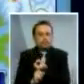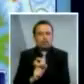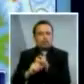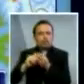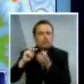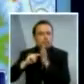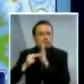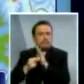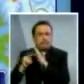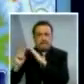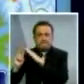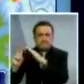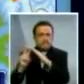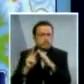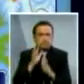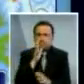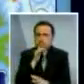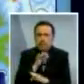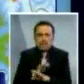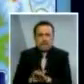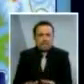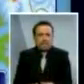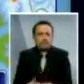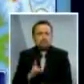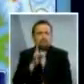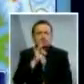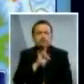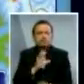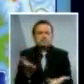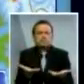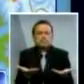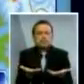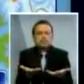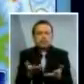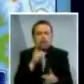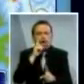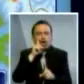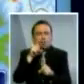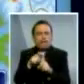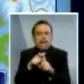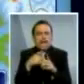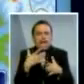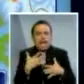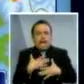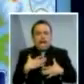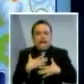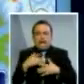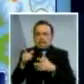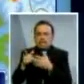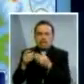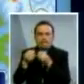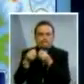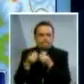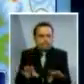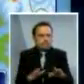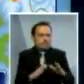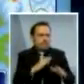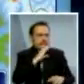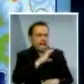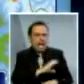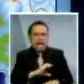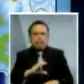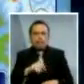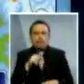vecinos, no tenían problemas con nadie, sino fundamentalmente con el propósito de amedrentarlos para que dejen botados sus campos. ¿Por